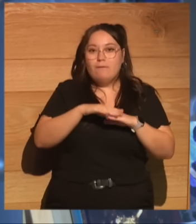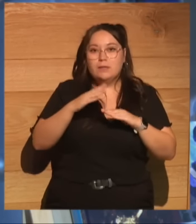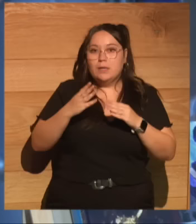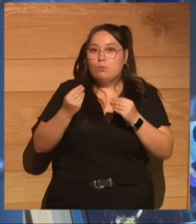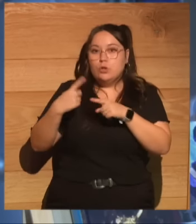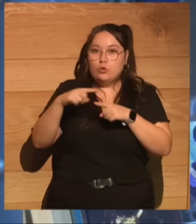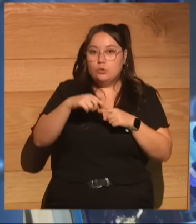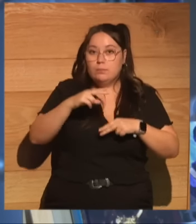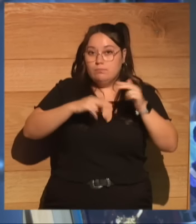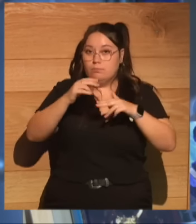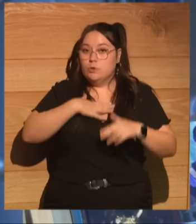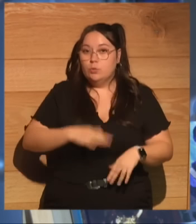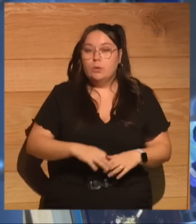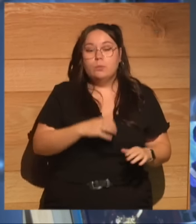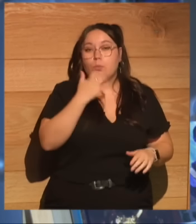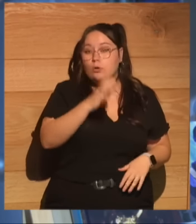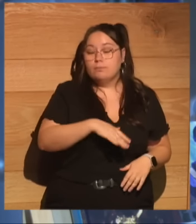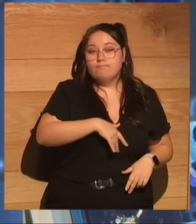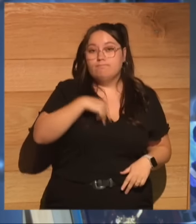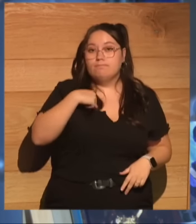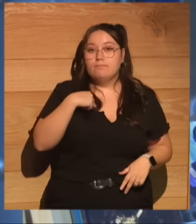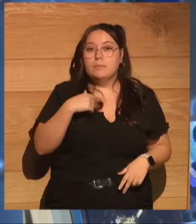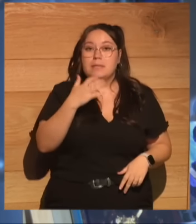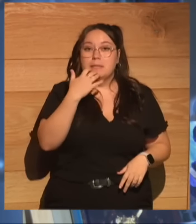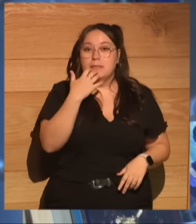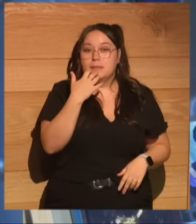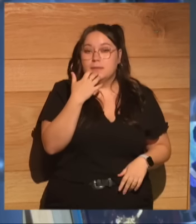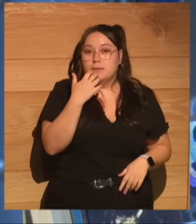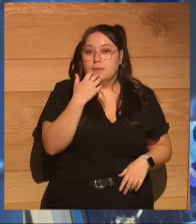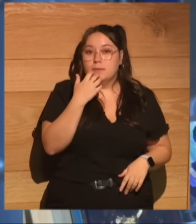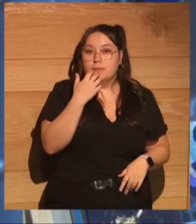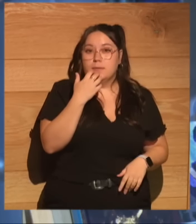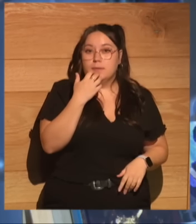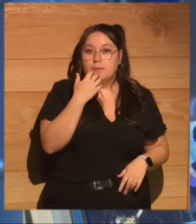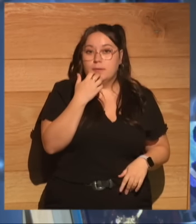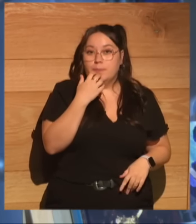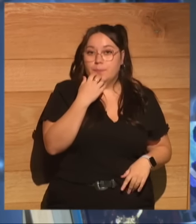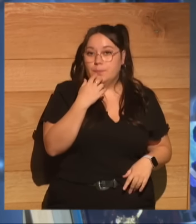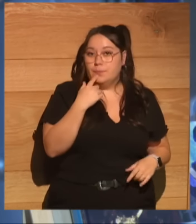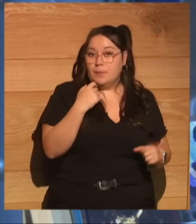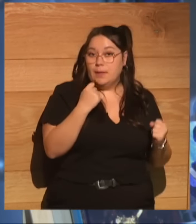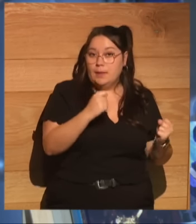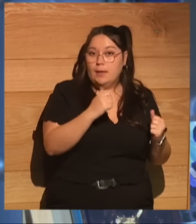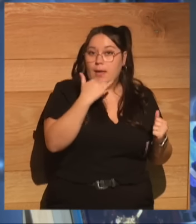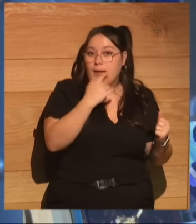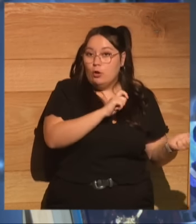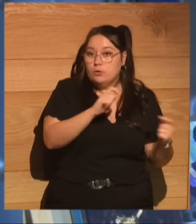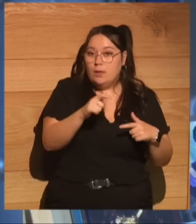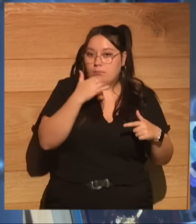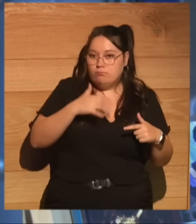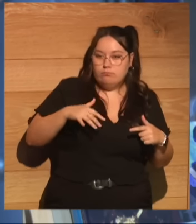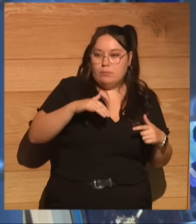construyen muchas cosas. Porque generalmente cuando se destina energía a algo, cuando se siembra en algún